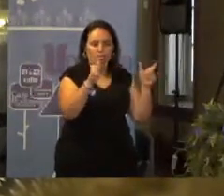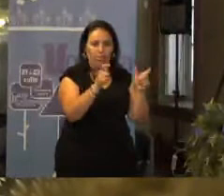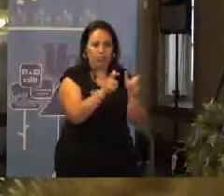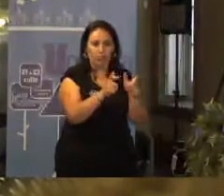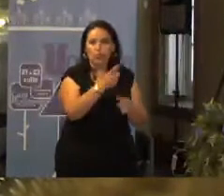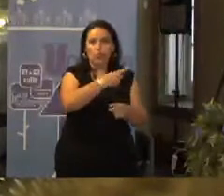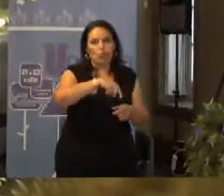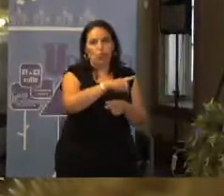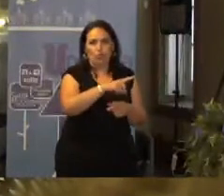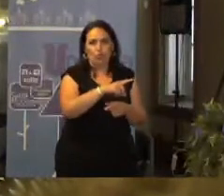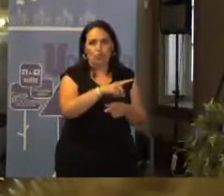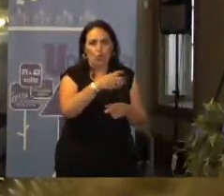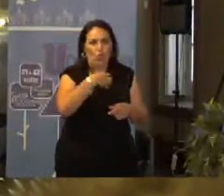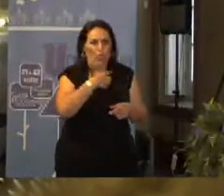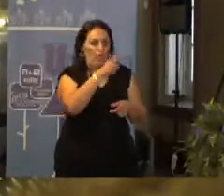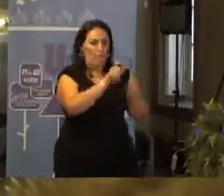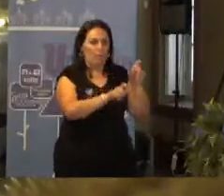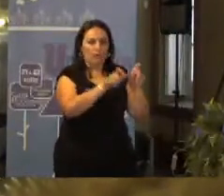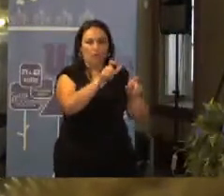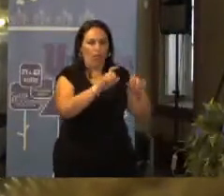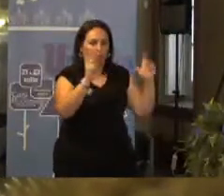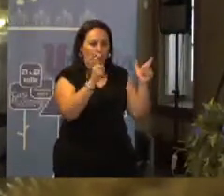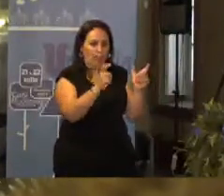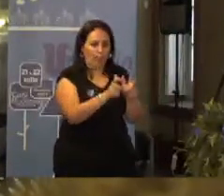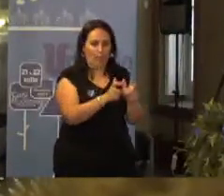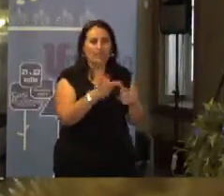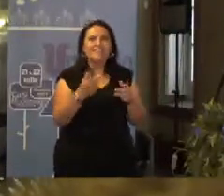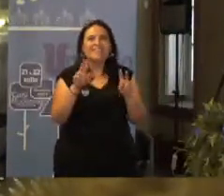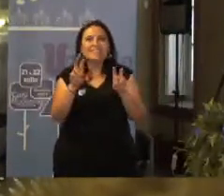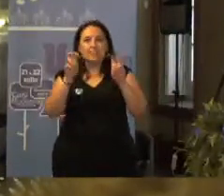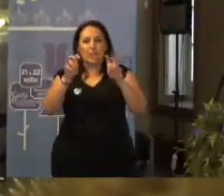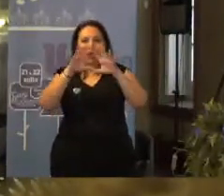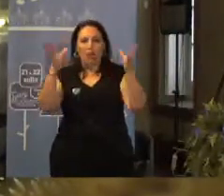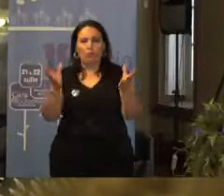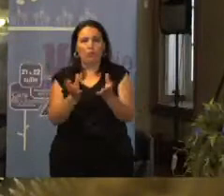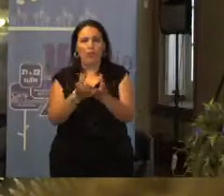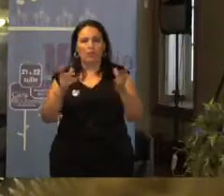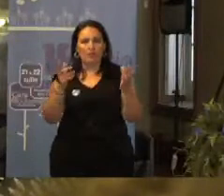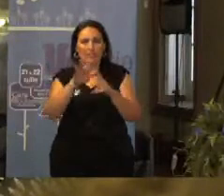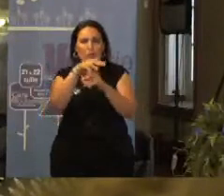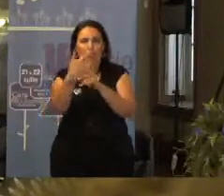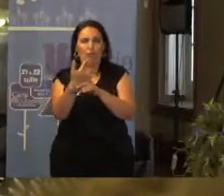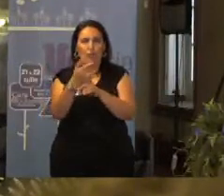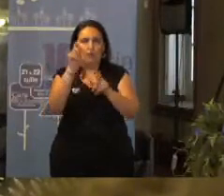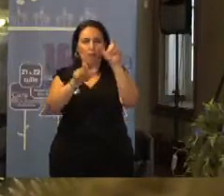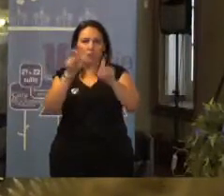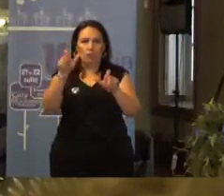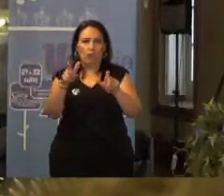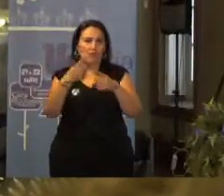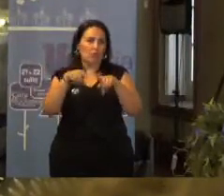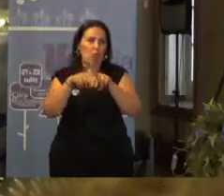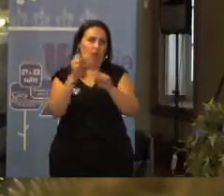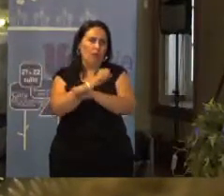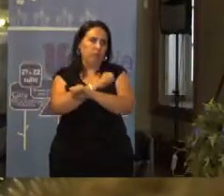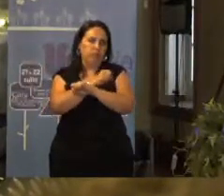perder poboación. A escala mundial, a situación demográfica é unha bomba. E se temos os